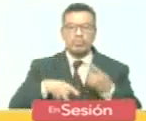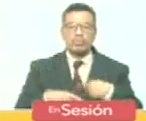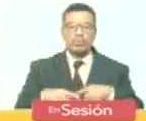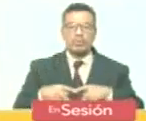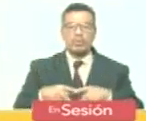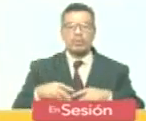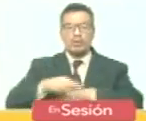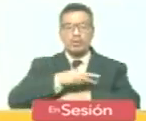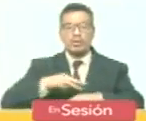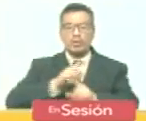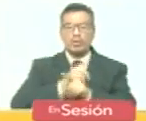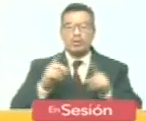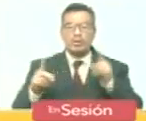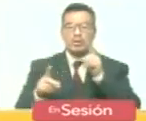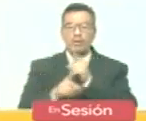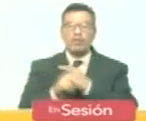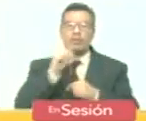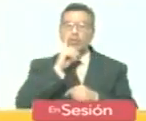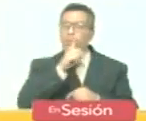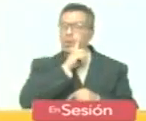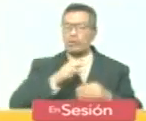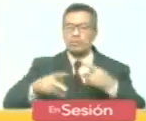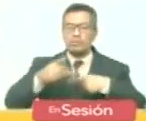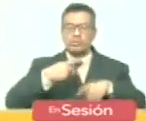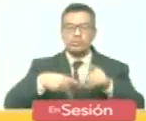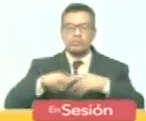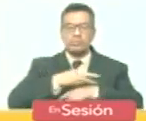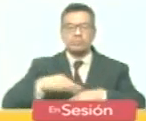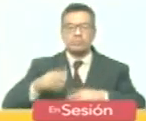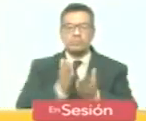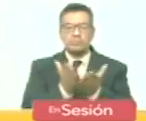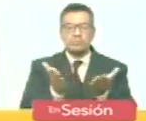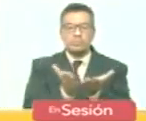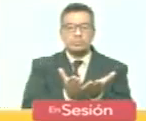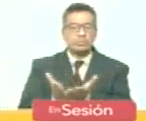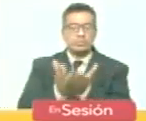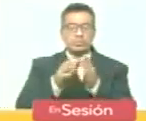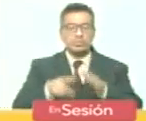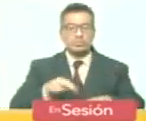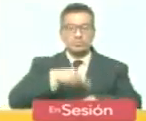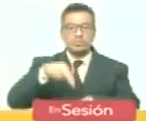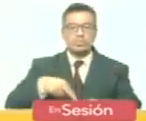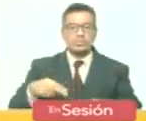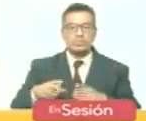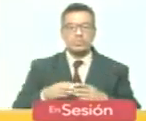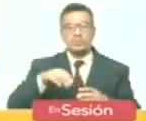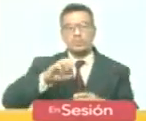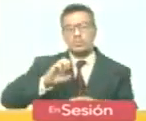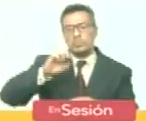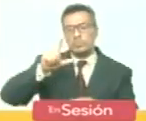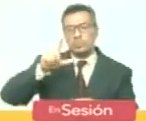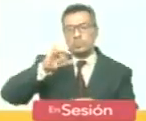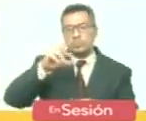ministerio que luego cambió el nombre a Ministerio de Educación Nacional en el gobierno de Eleazar López